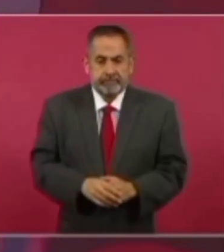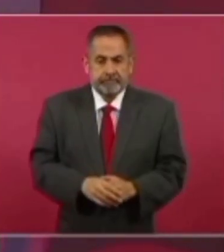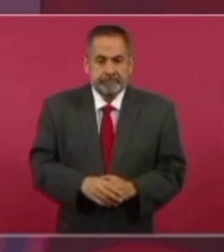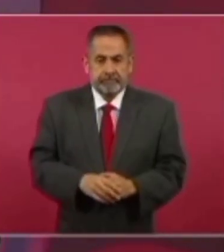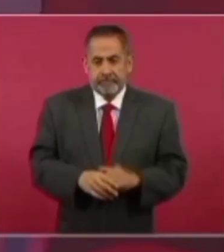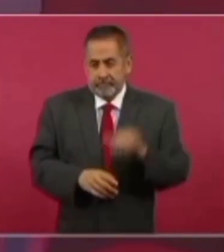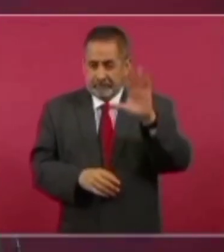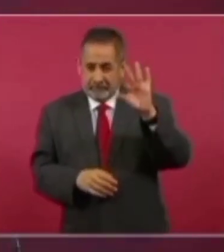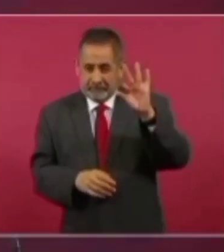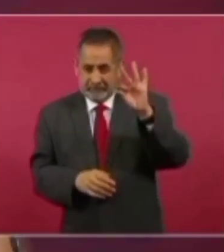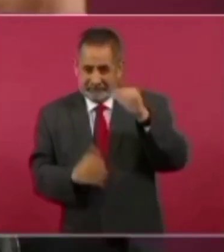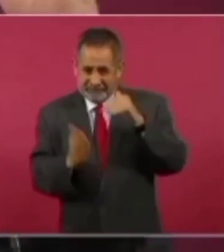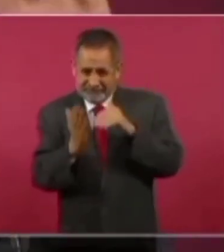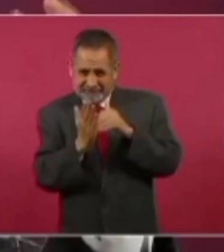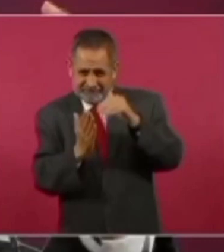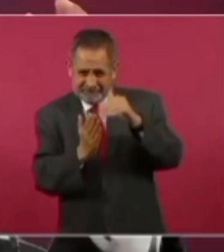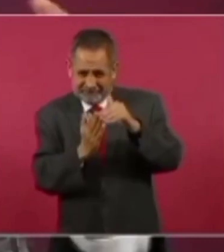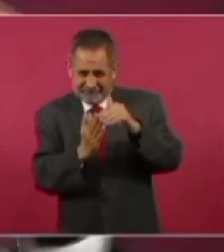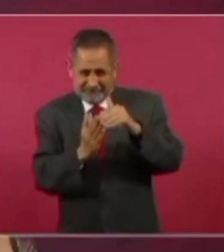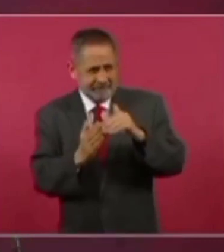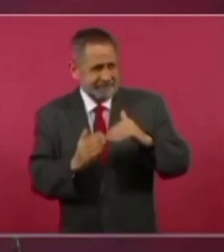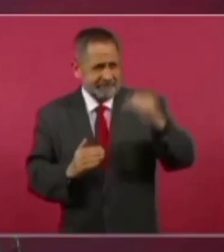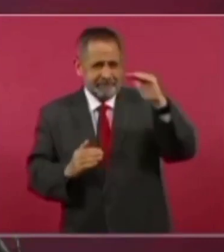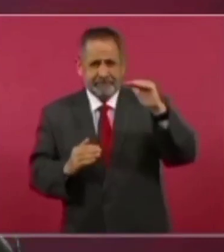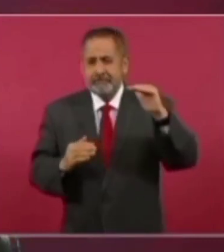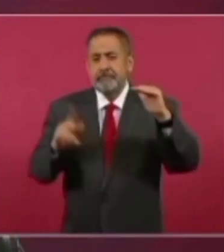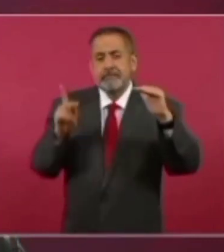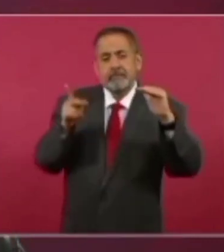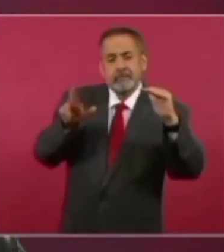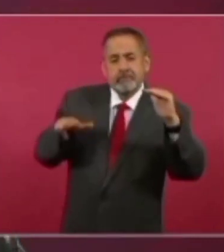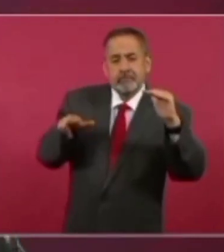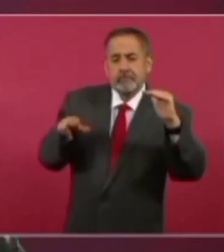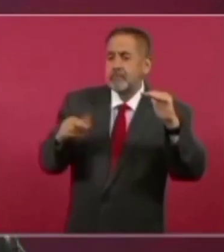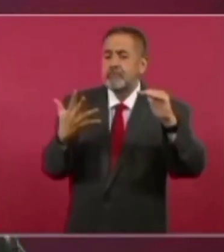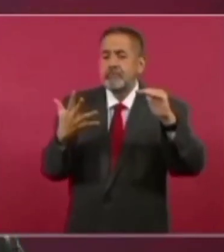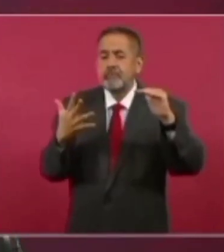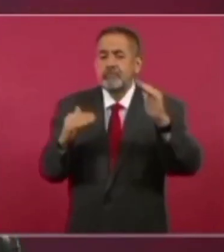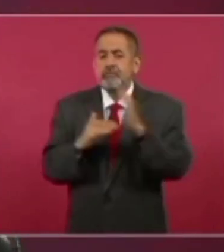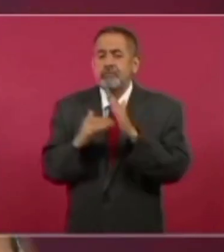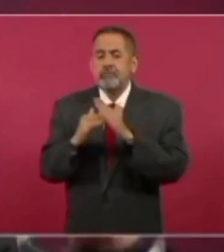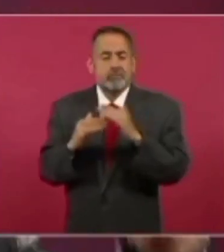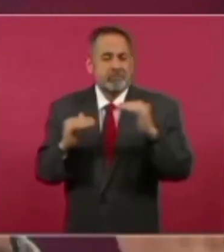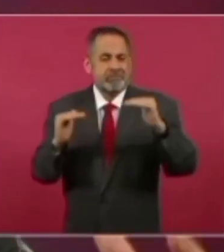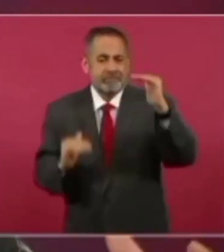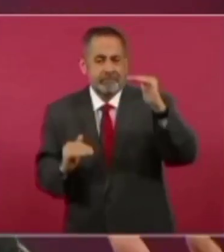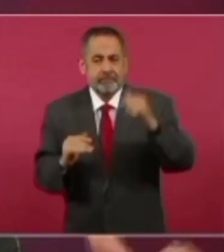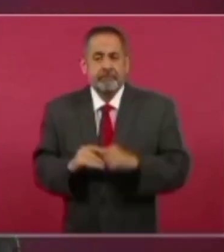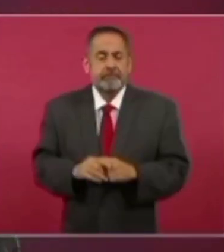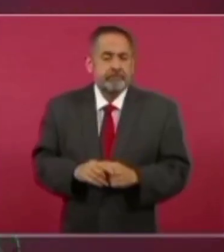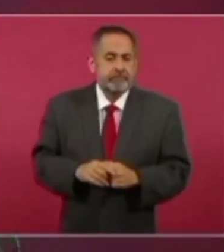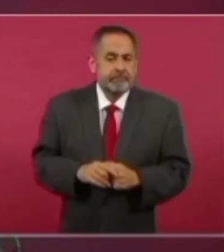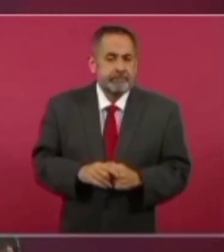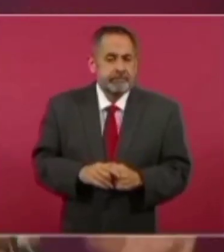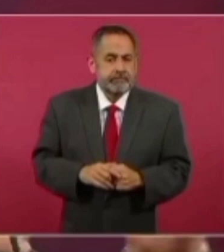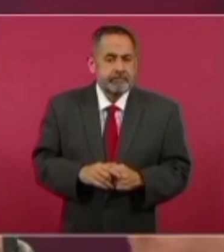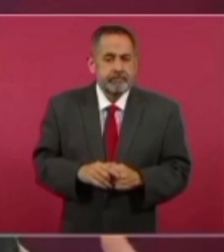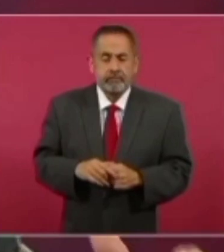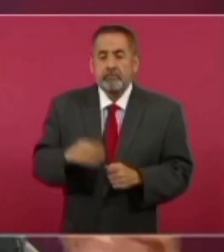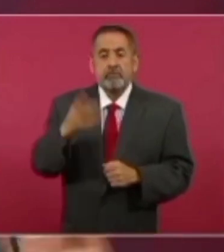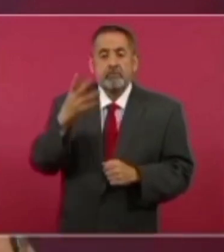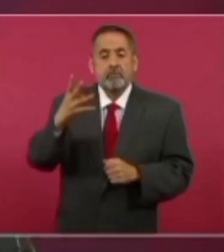40 millones de mexicanos, 5 millones puertorriqueños, 4 millones de hermanos